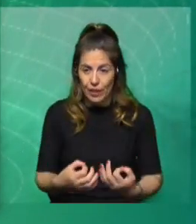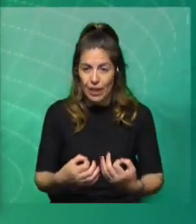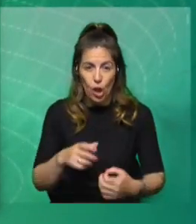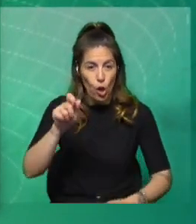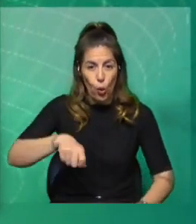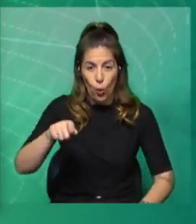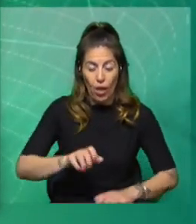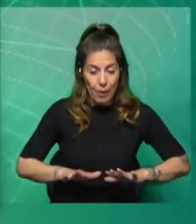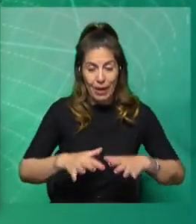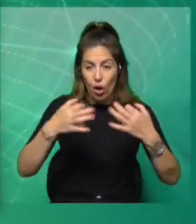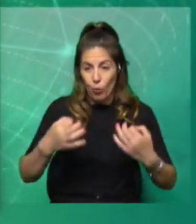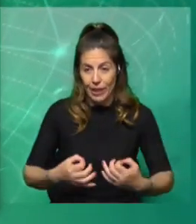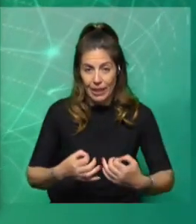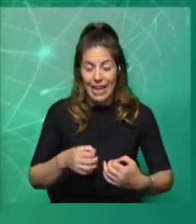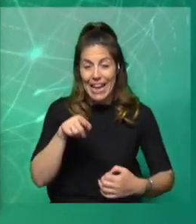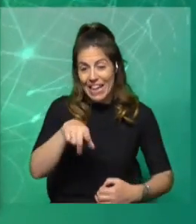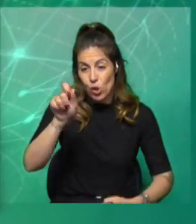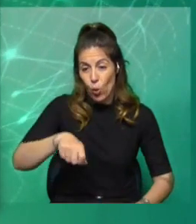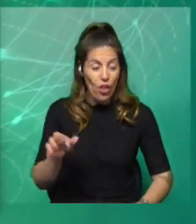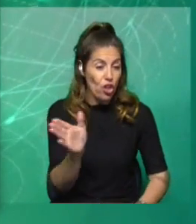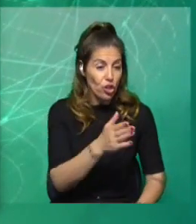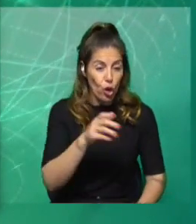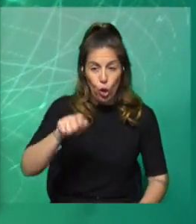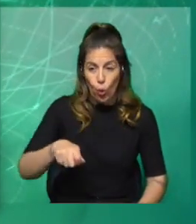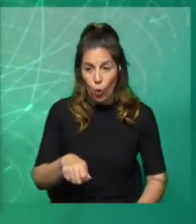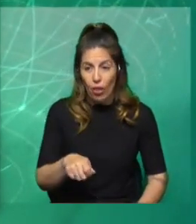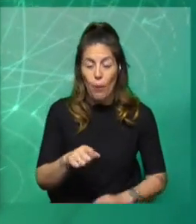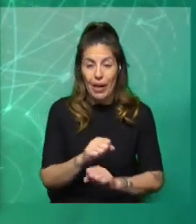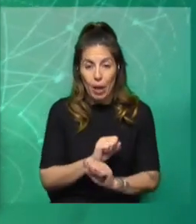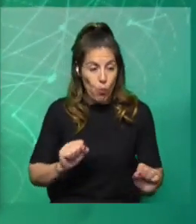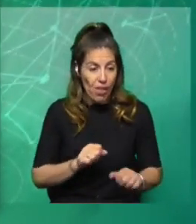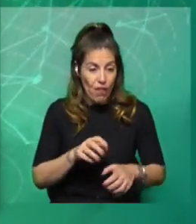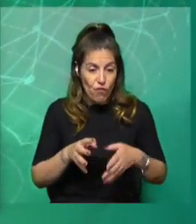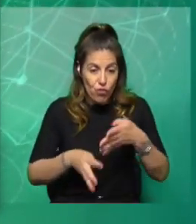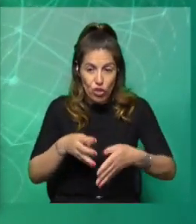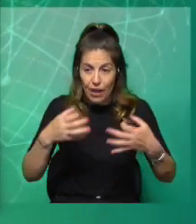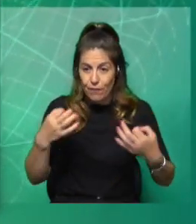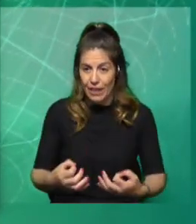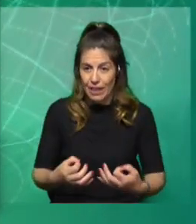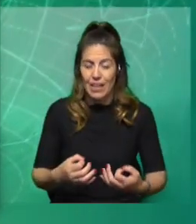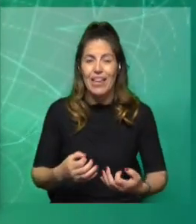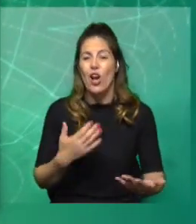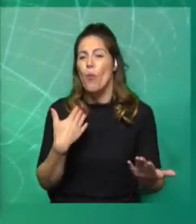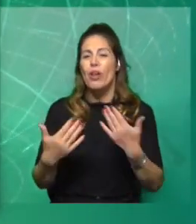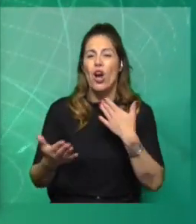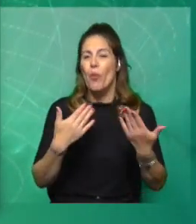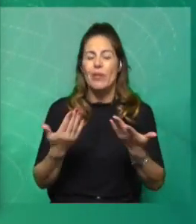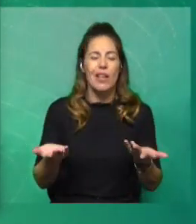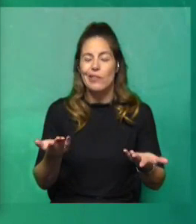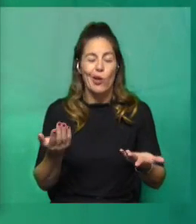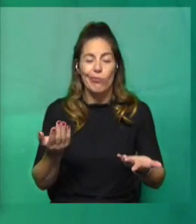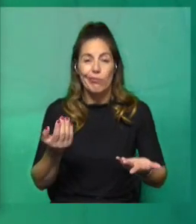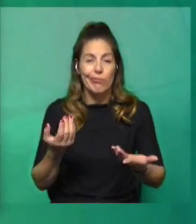juzgados, esos juzgados y todos los juzgados que estamos hablando, para que puedan funcionar de la mejor manera. Es como que es una conversación de sordos,